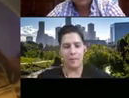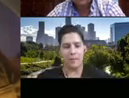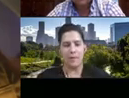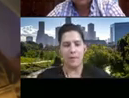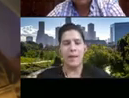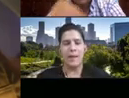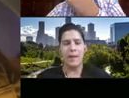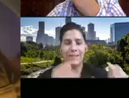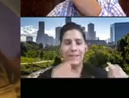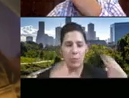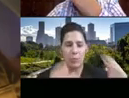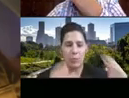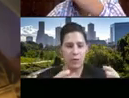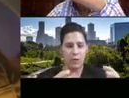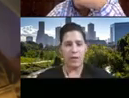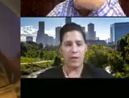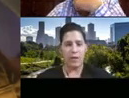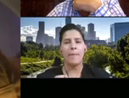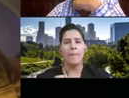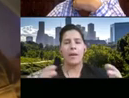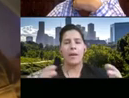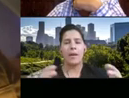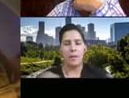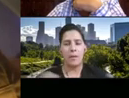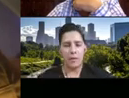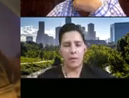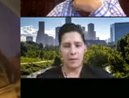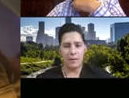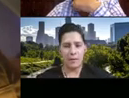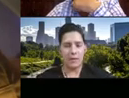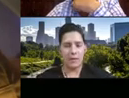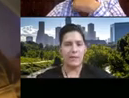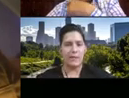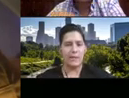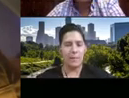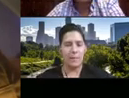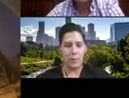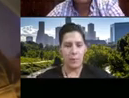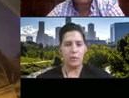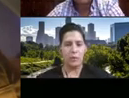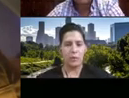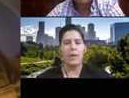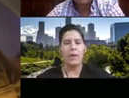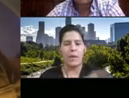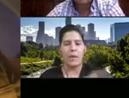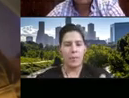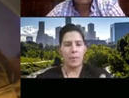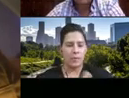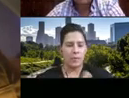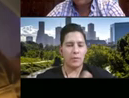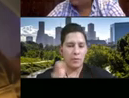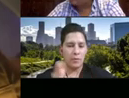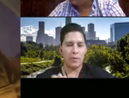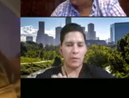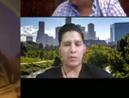NASA, que es el museo de la NASA. Es donde vamos a poder tener acceso a través de City Pass, que es un producto que van a poder encontrar con nuestros